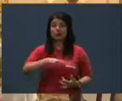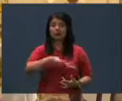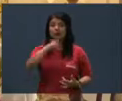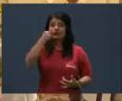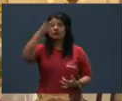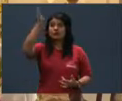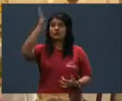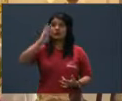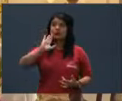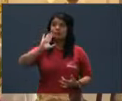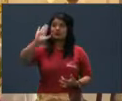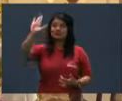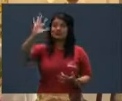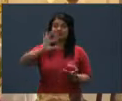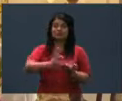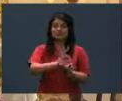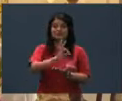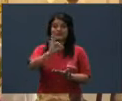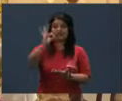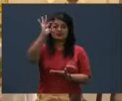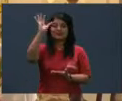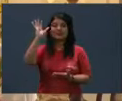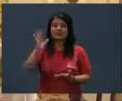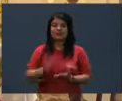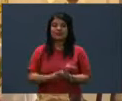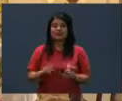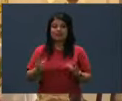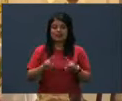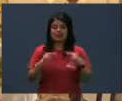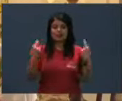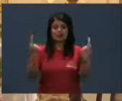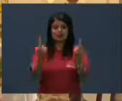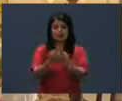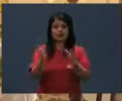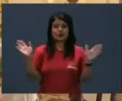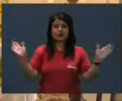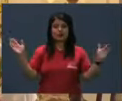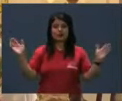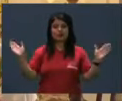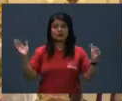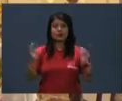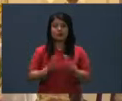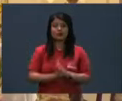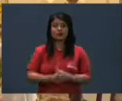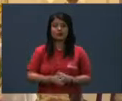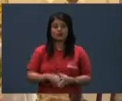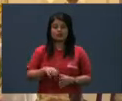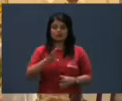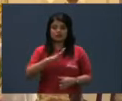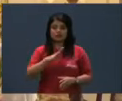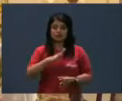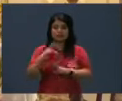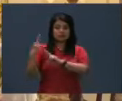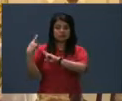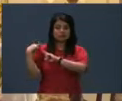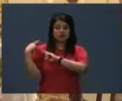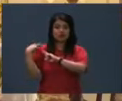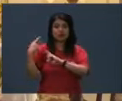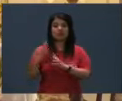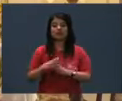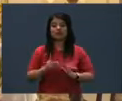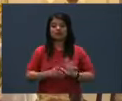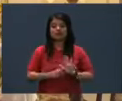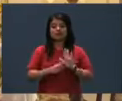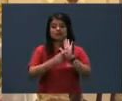tu gloria resplandece en la asamblea de los santos, ya que al coronar sus méritos, coronas tus propios